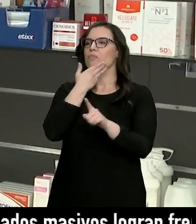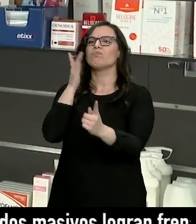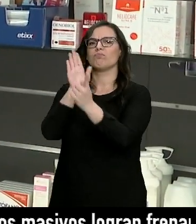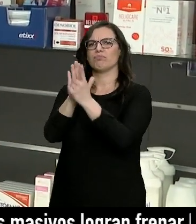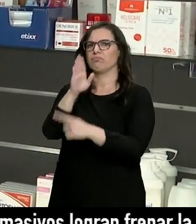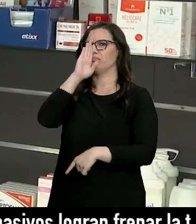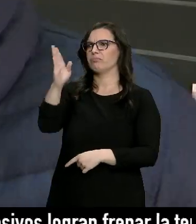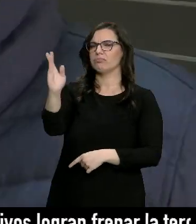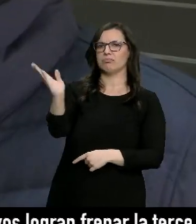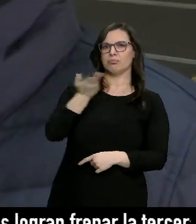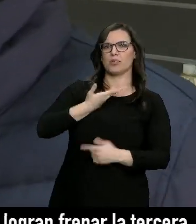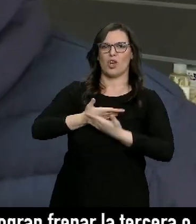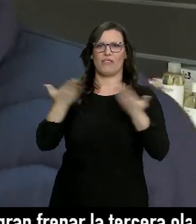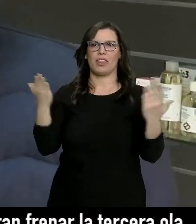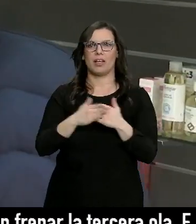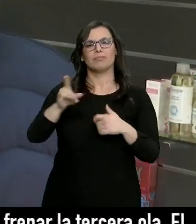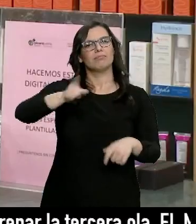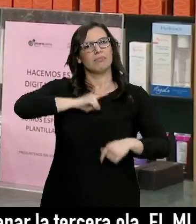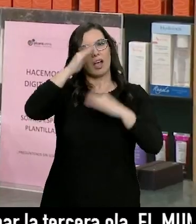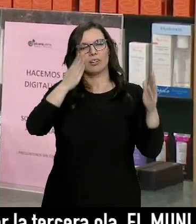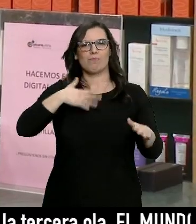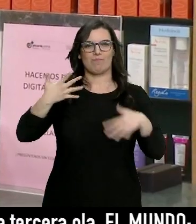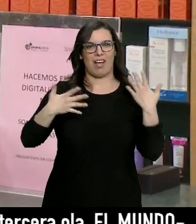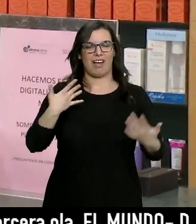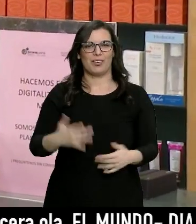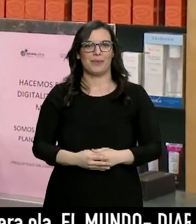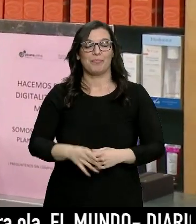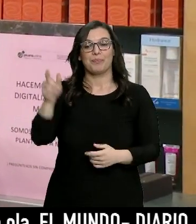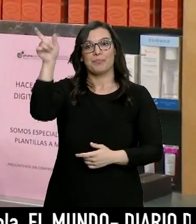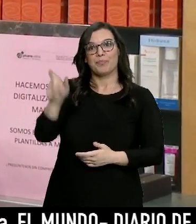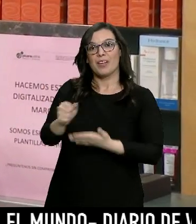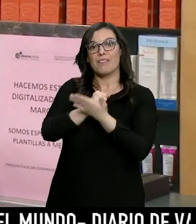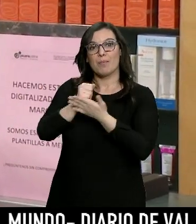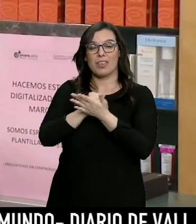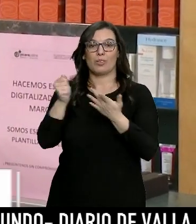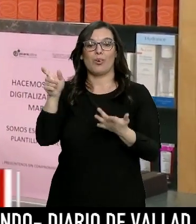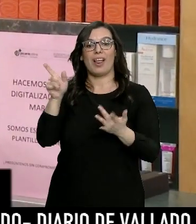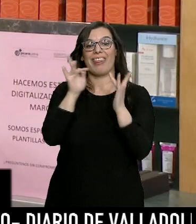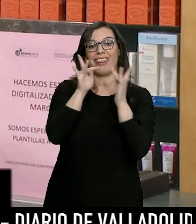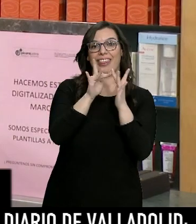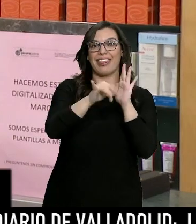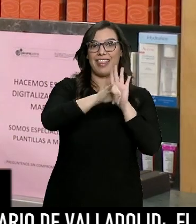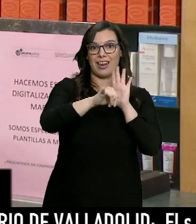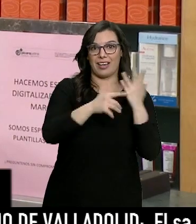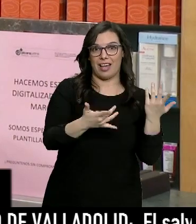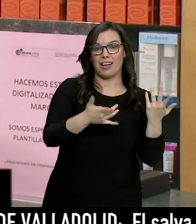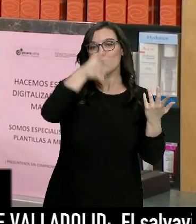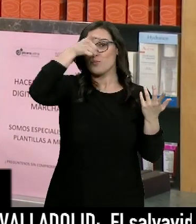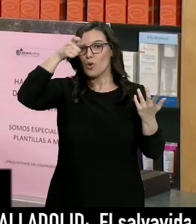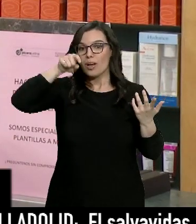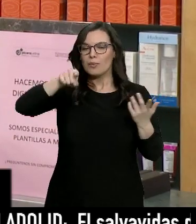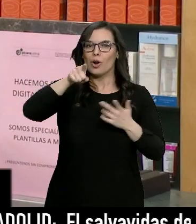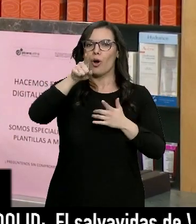que hay confianza. Muy atentos y muy majos. Es el farmacéutico que está cerca del paciente y en el medio rural